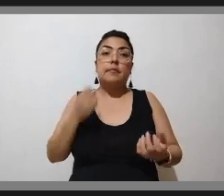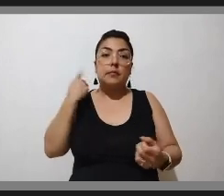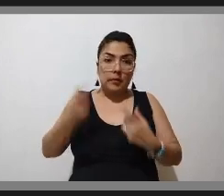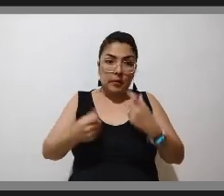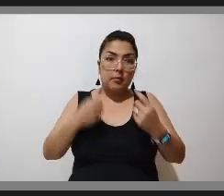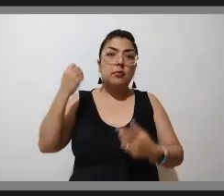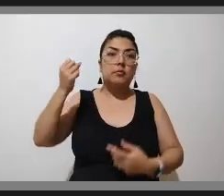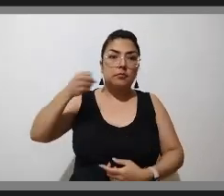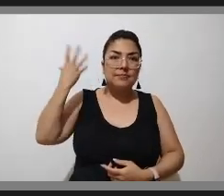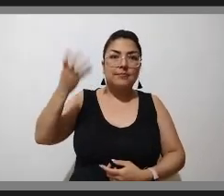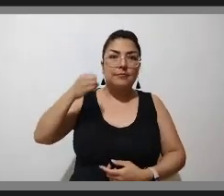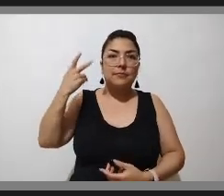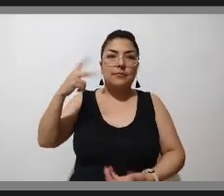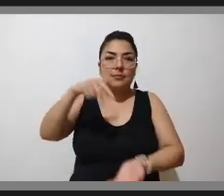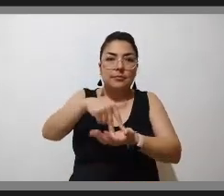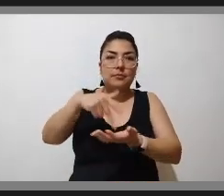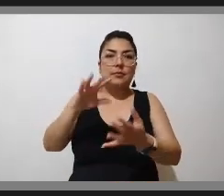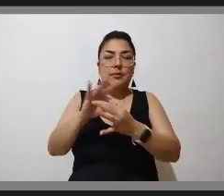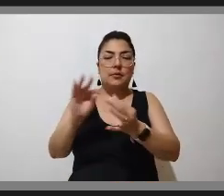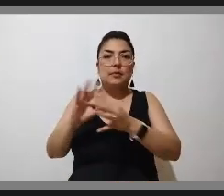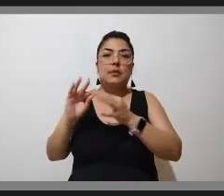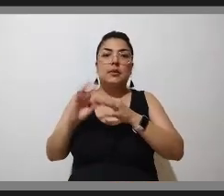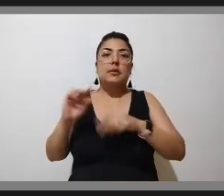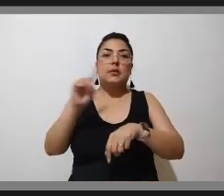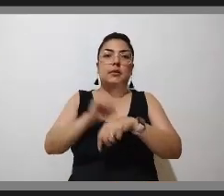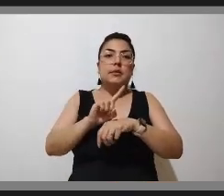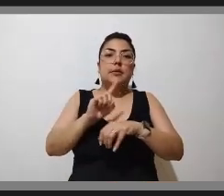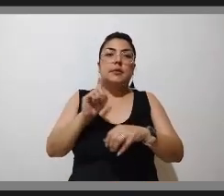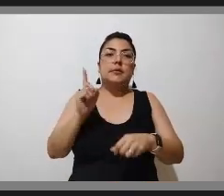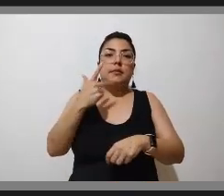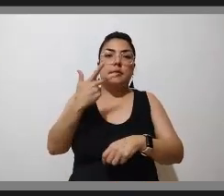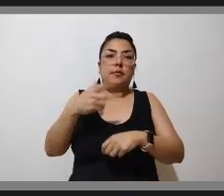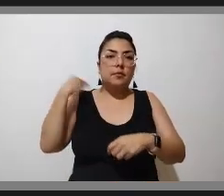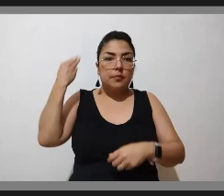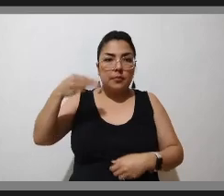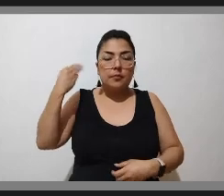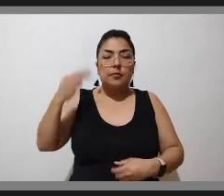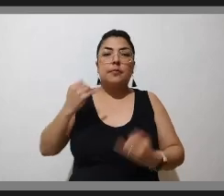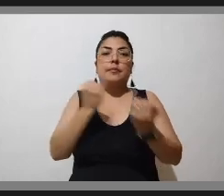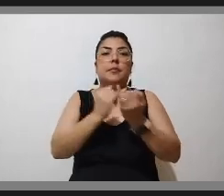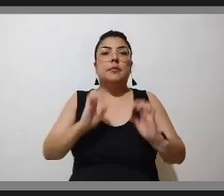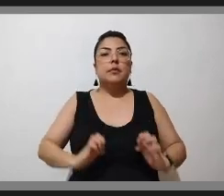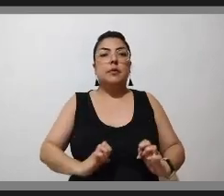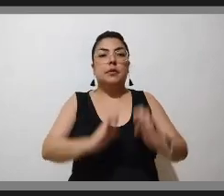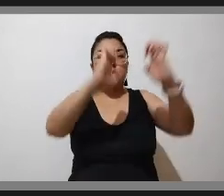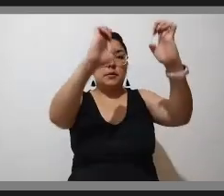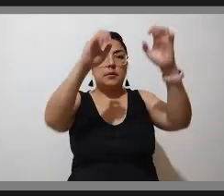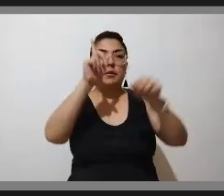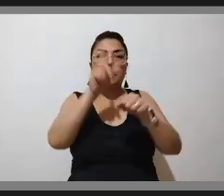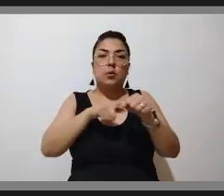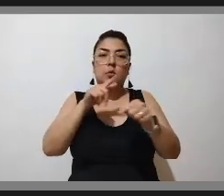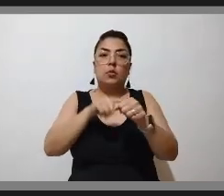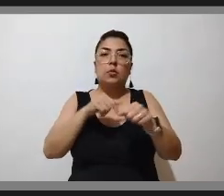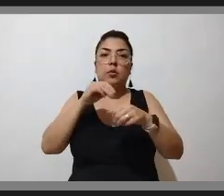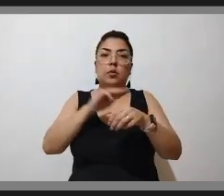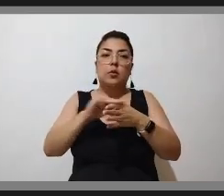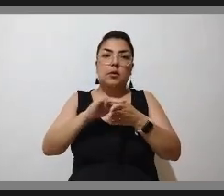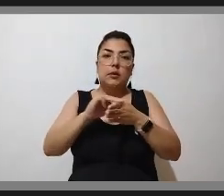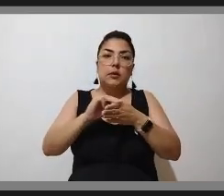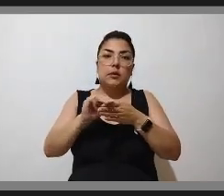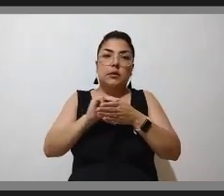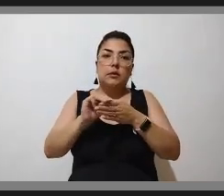son visibilizar, que es el 8 de marzo, el tema de que el edificio se pinte de morado, pero también tenemos